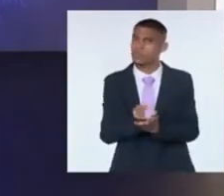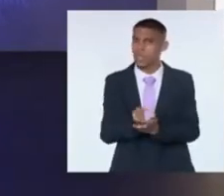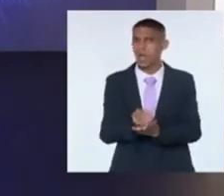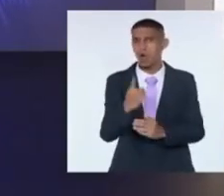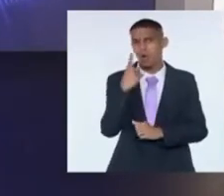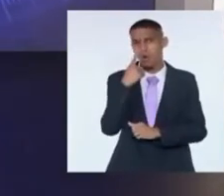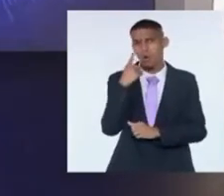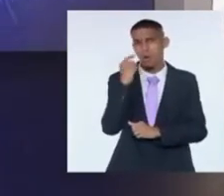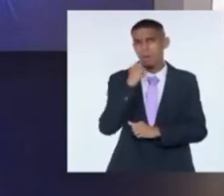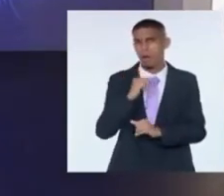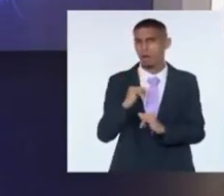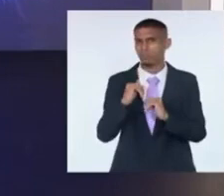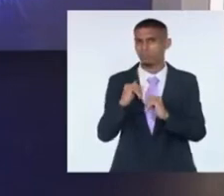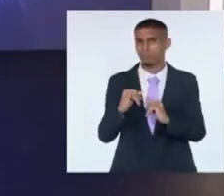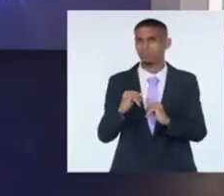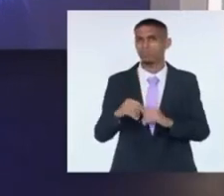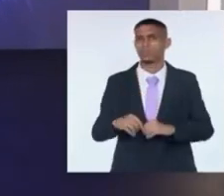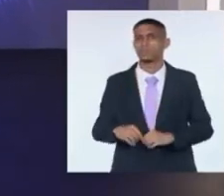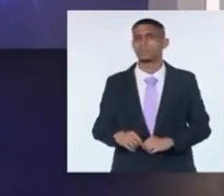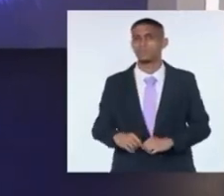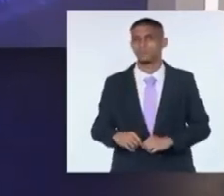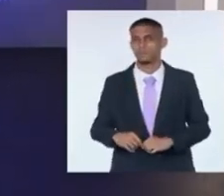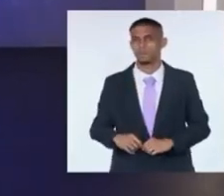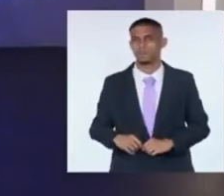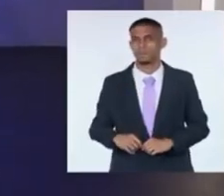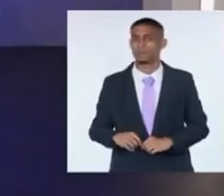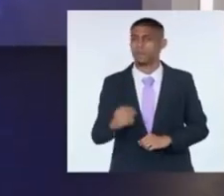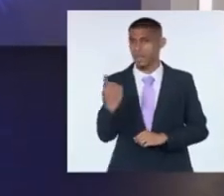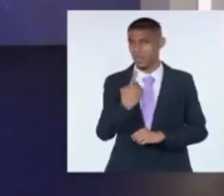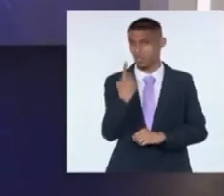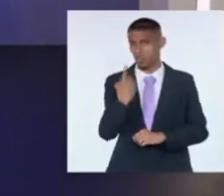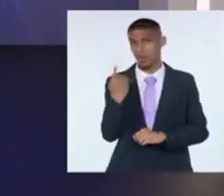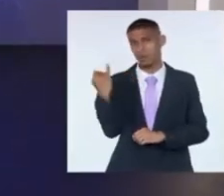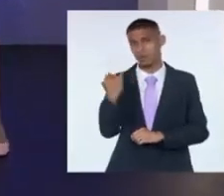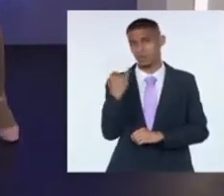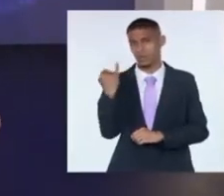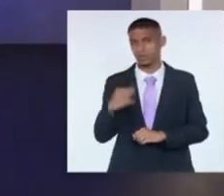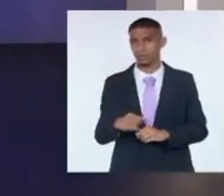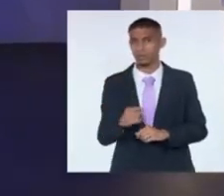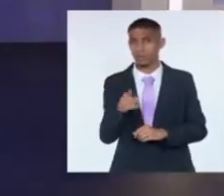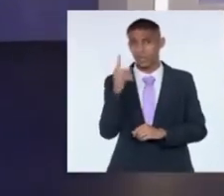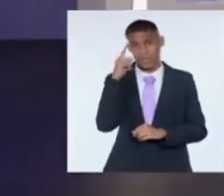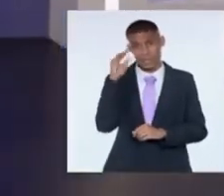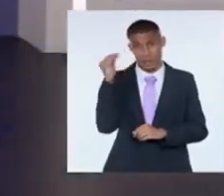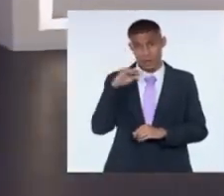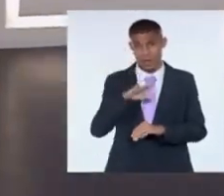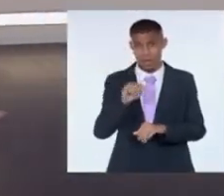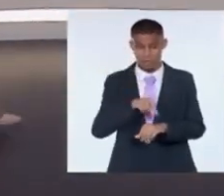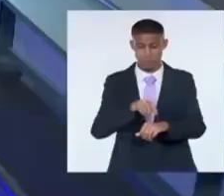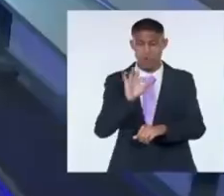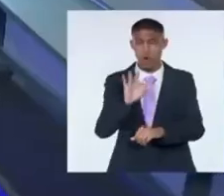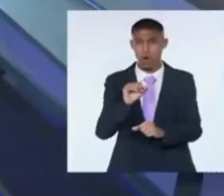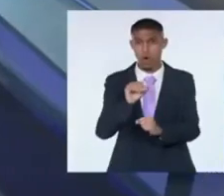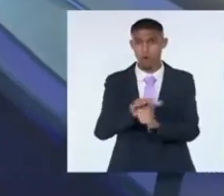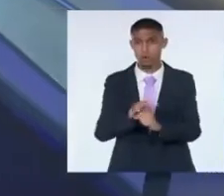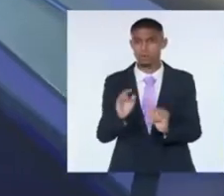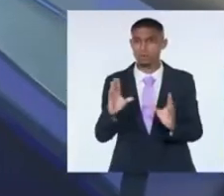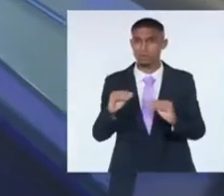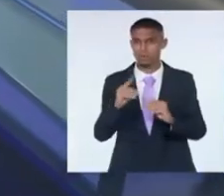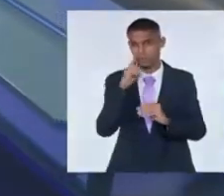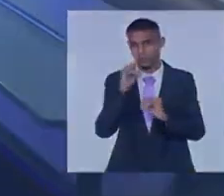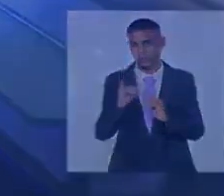que conozca lo más actualizado de nuestra agenda nacional e internacional Usted lo sabe ya son las 8 comienza el